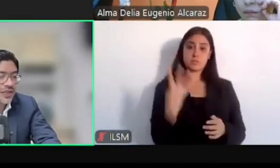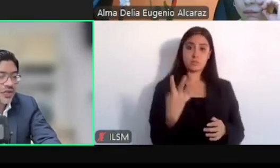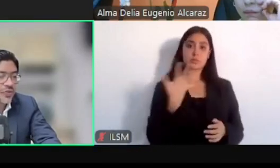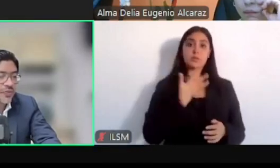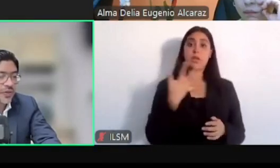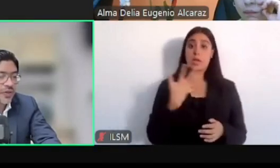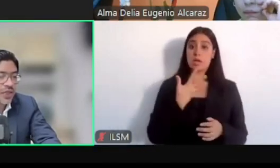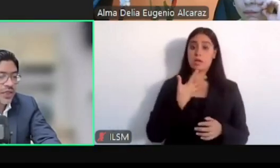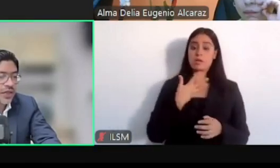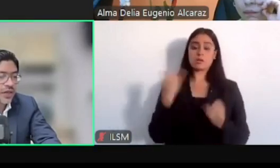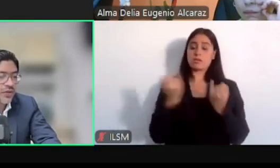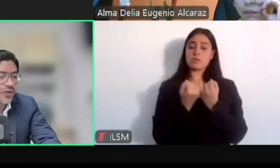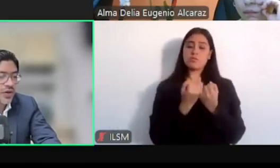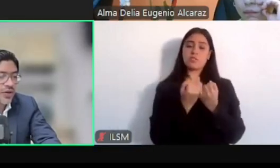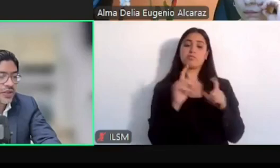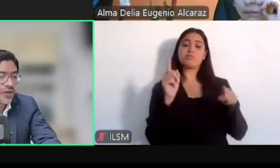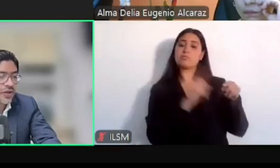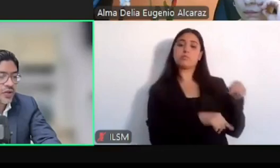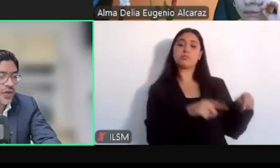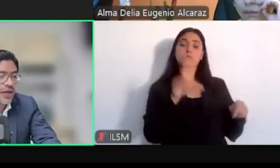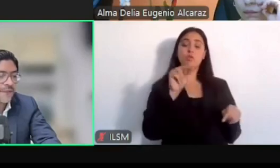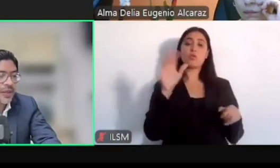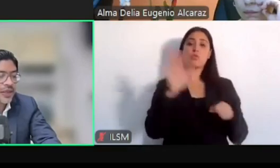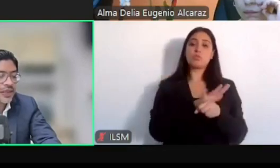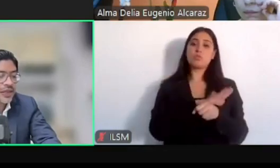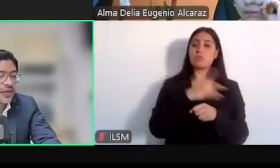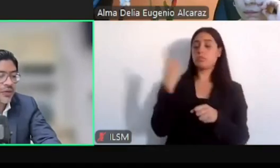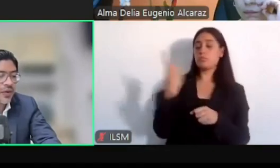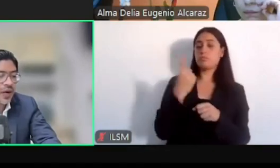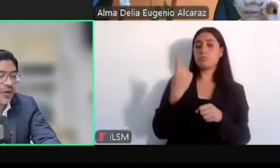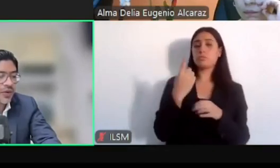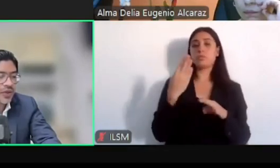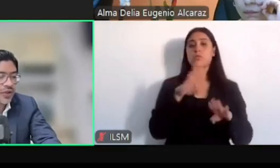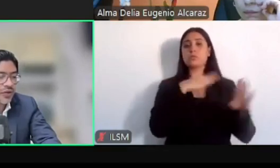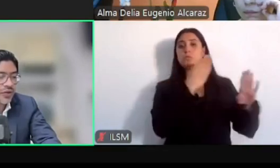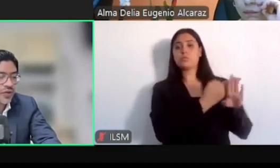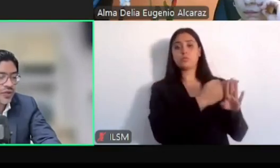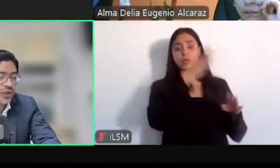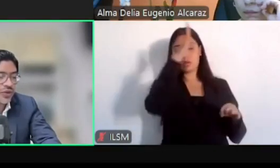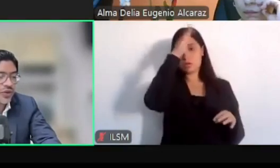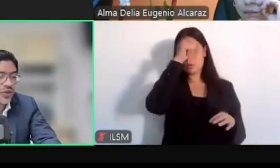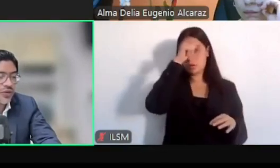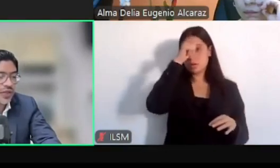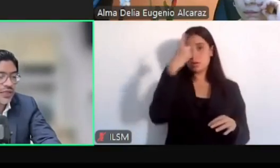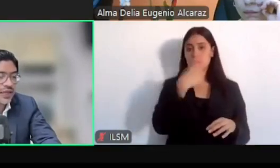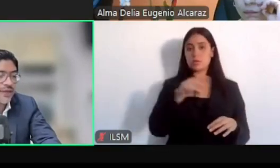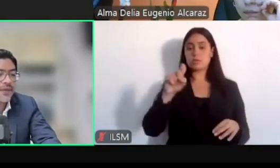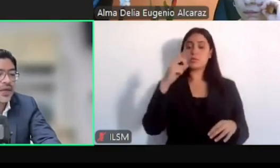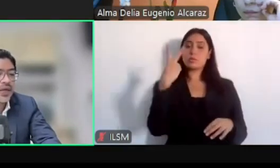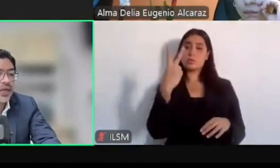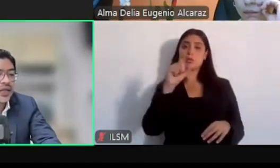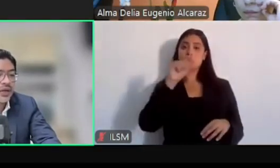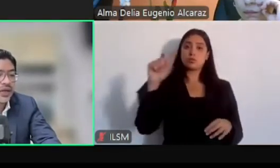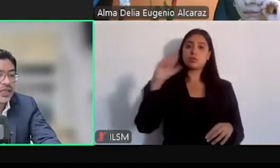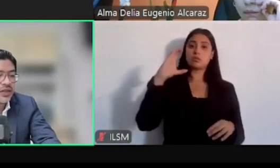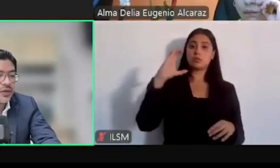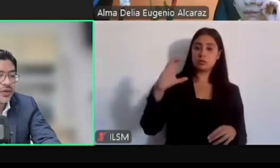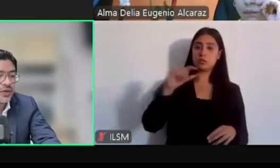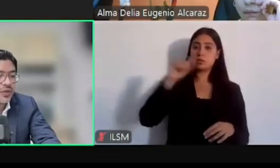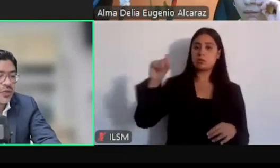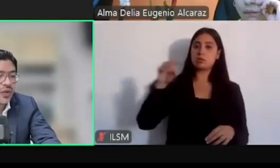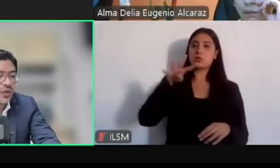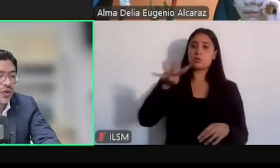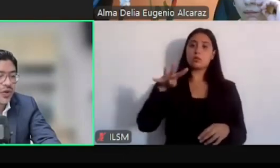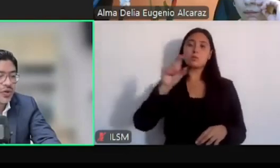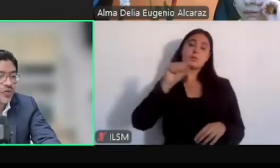desechó por improcedente el recurso de apelación hecho valer y se revocó el acuerdo 102 dial e dial